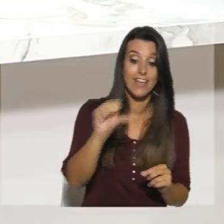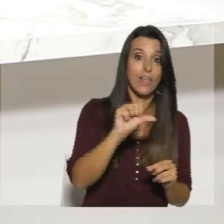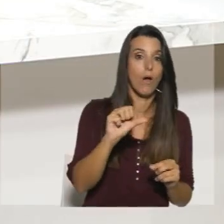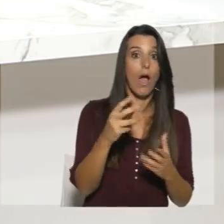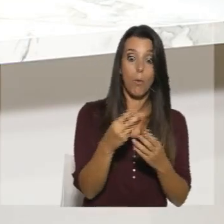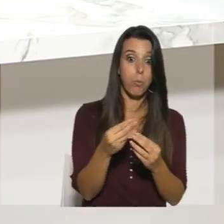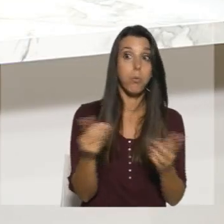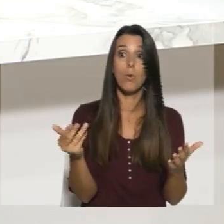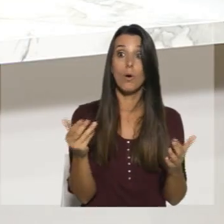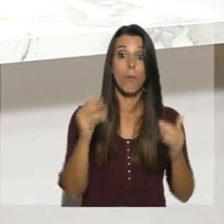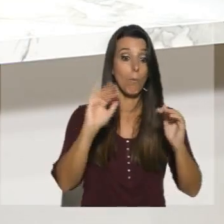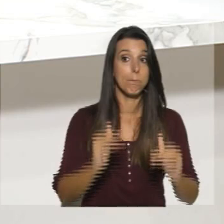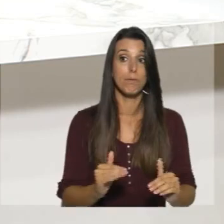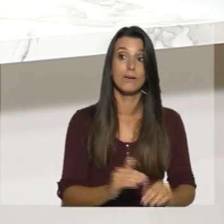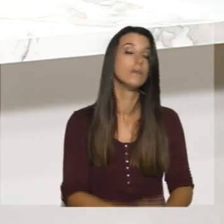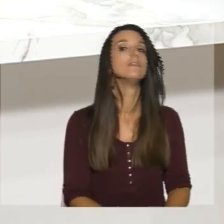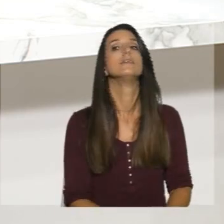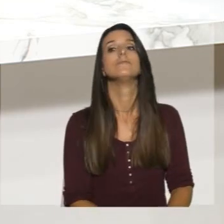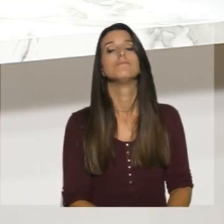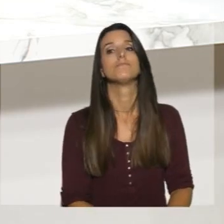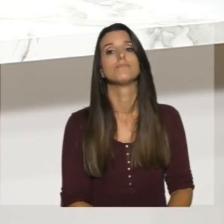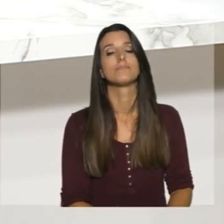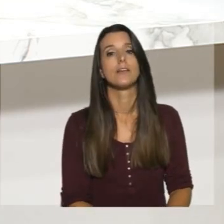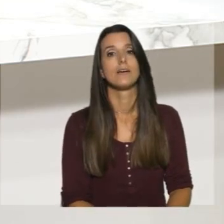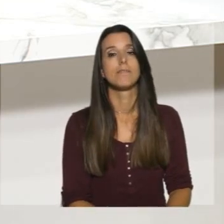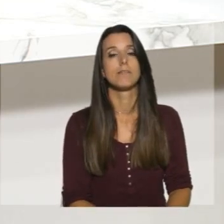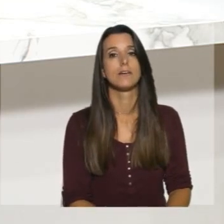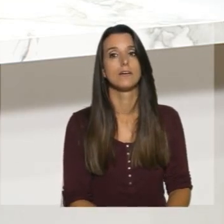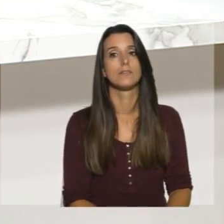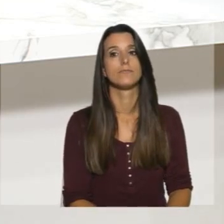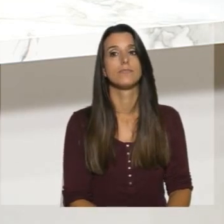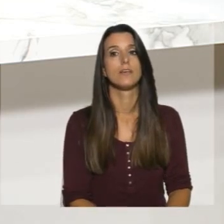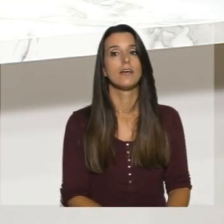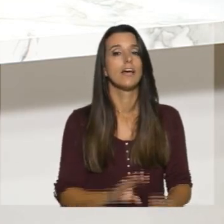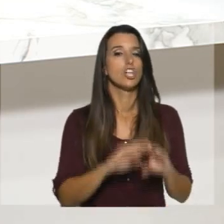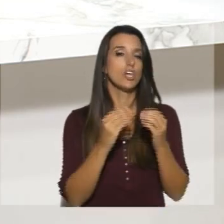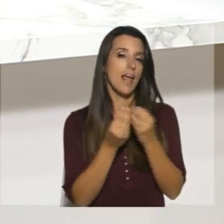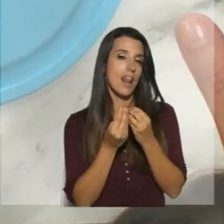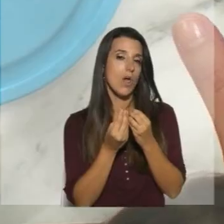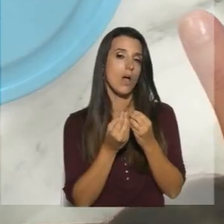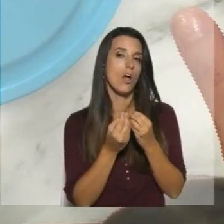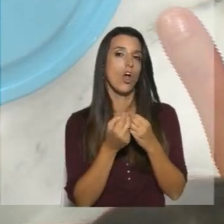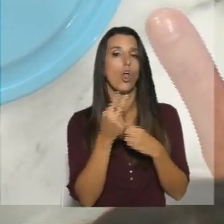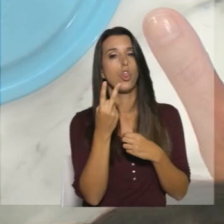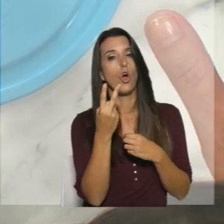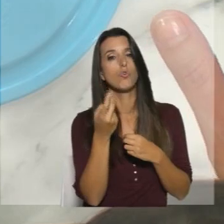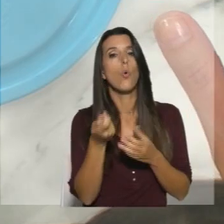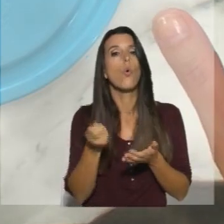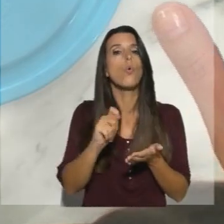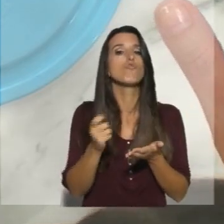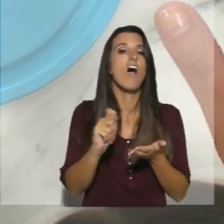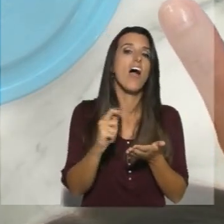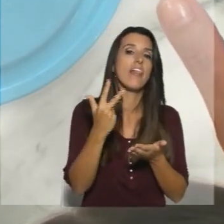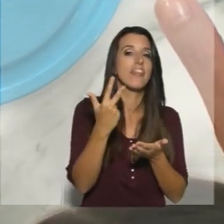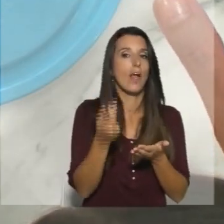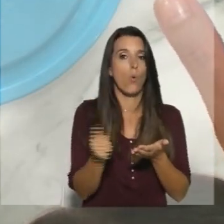que no te queda nada. Ahí está. Poco a poco. Te va a llevar aproximadamente 2 cucharadas, 3.